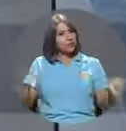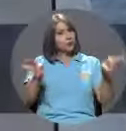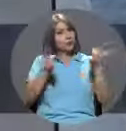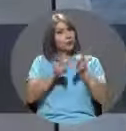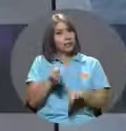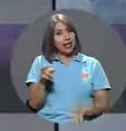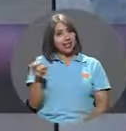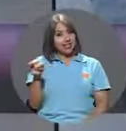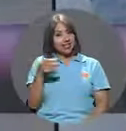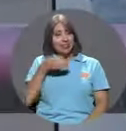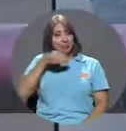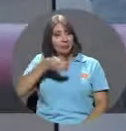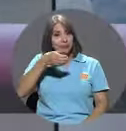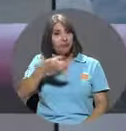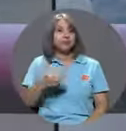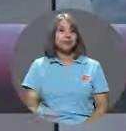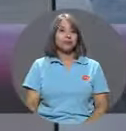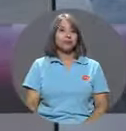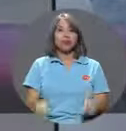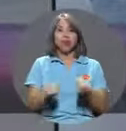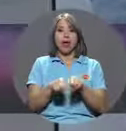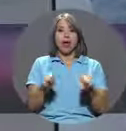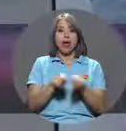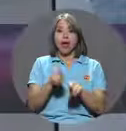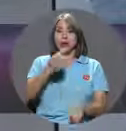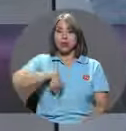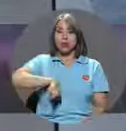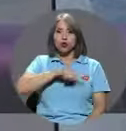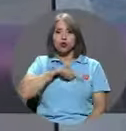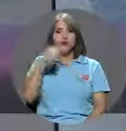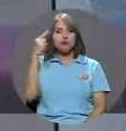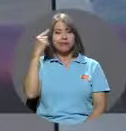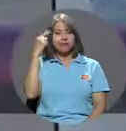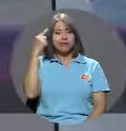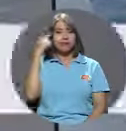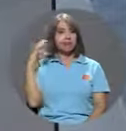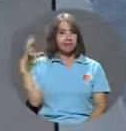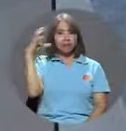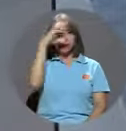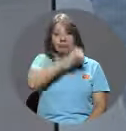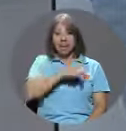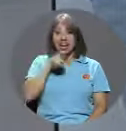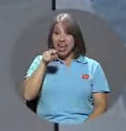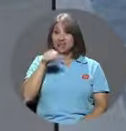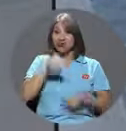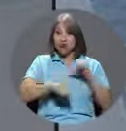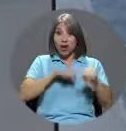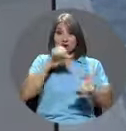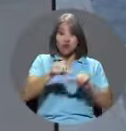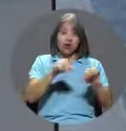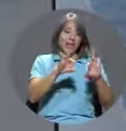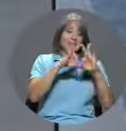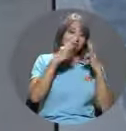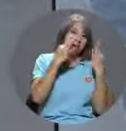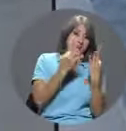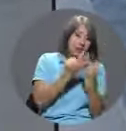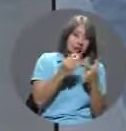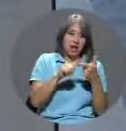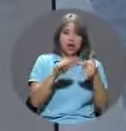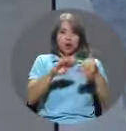Muy importantes estos consejos de esta chica, y también que tomemos conciencia de que esto es una lucha familiar,